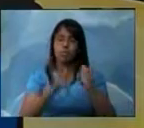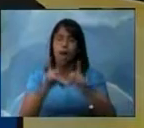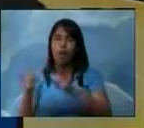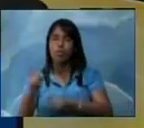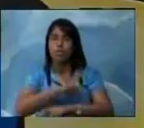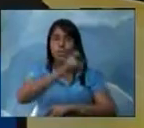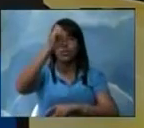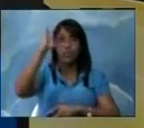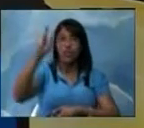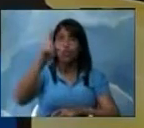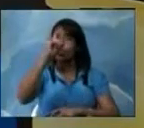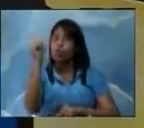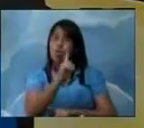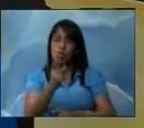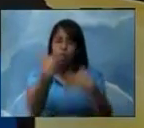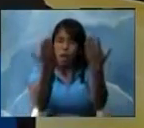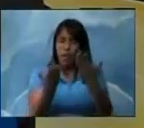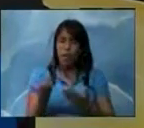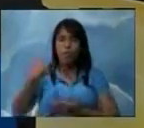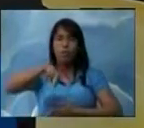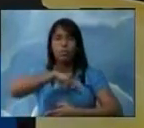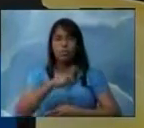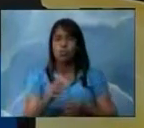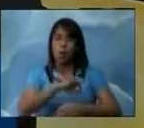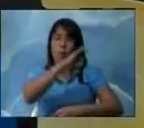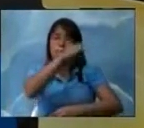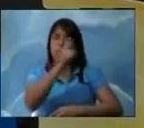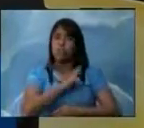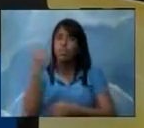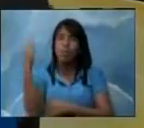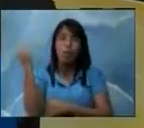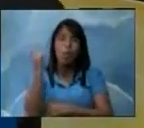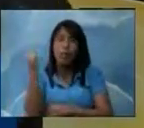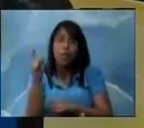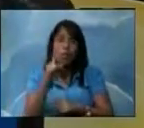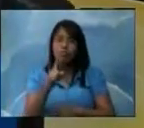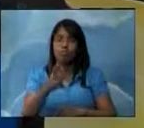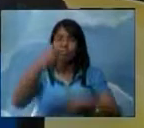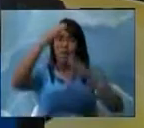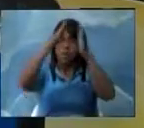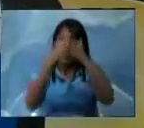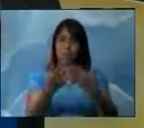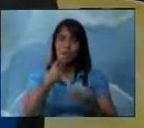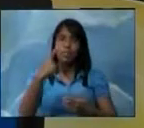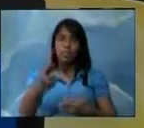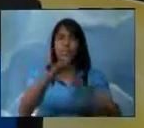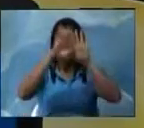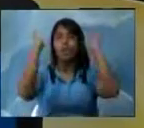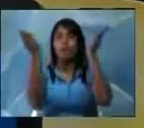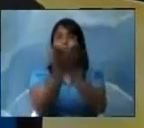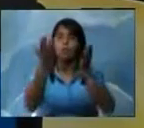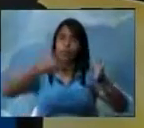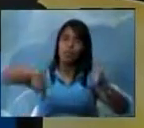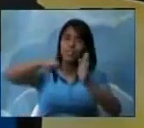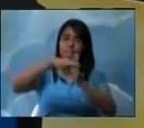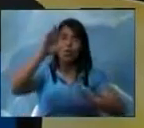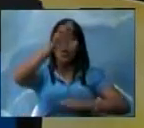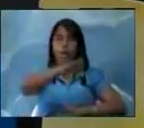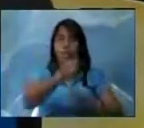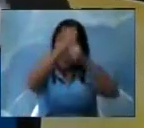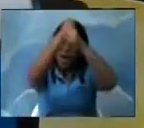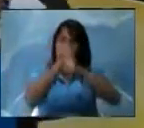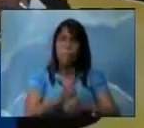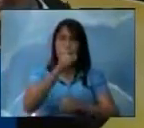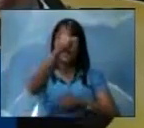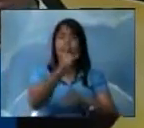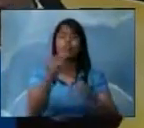del Señor. Dios no nos ha dado a nosotros espíritu de cobardía. La Biblia dice que el mundo entero está